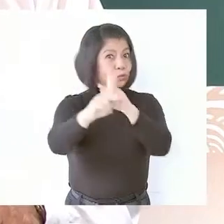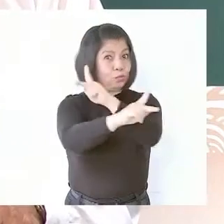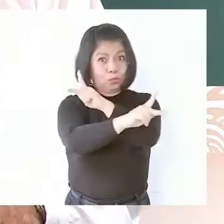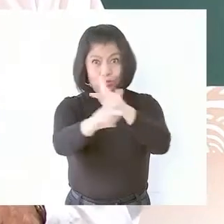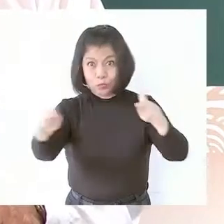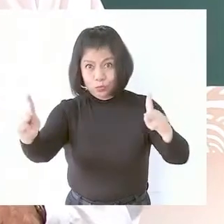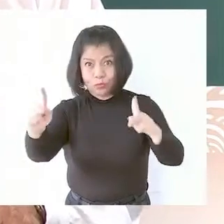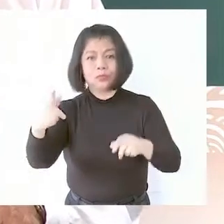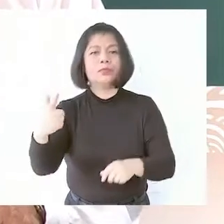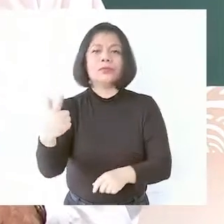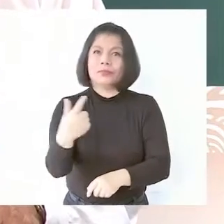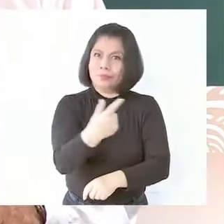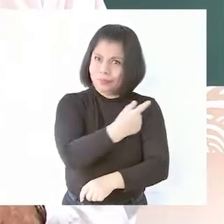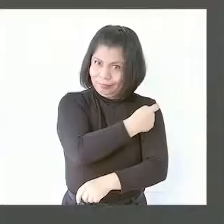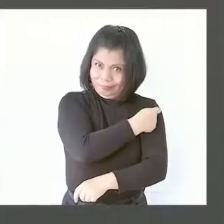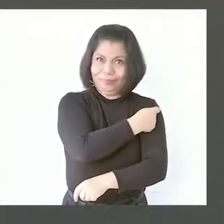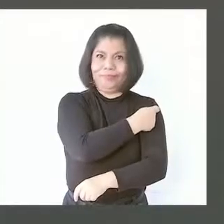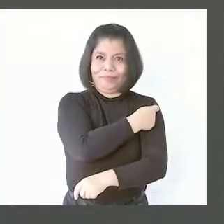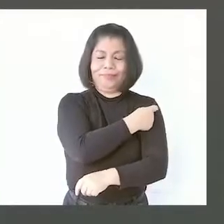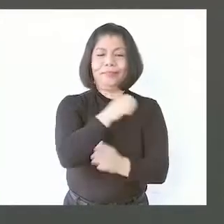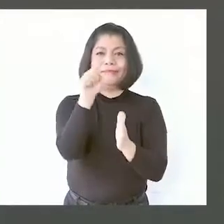antes de que finalice abril,